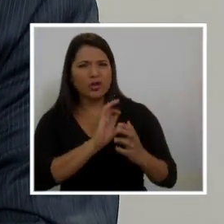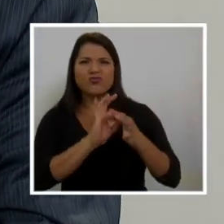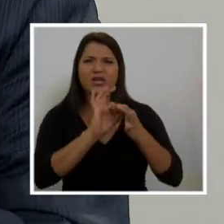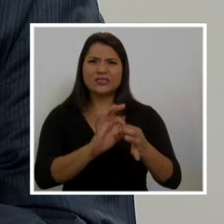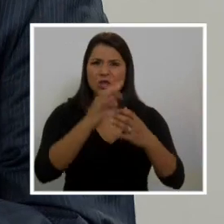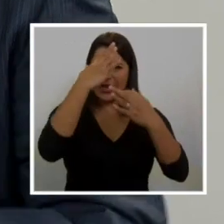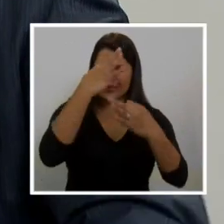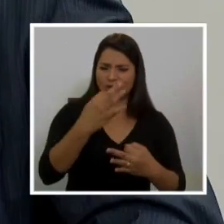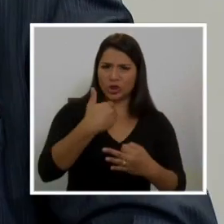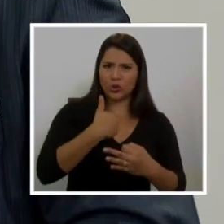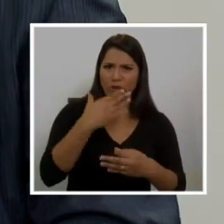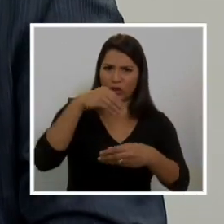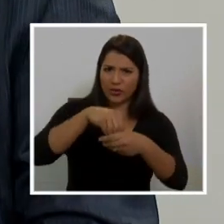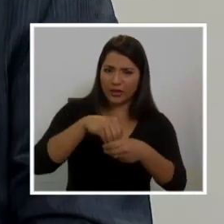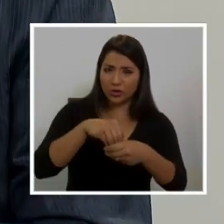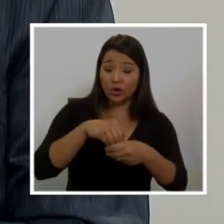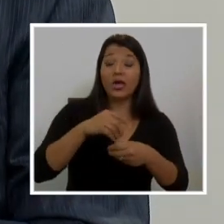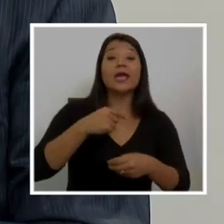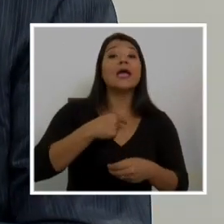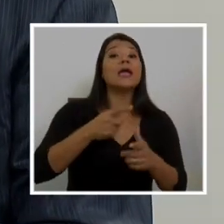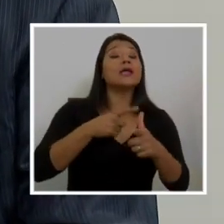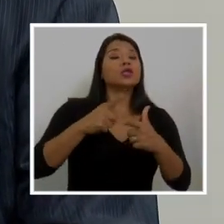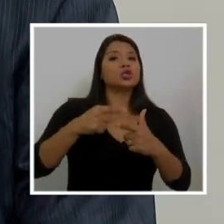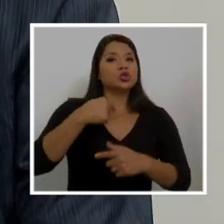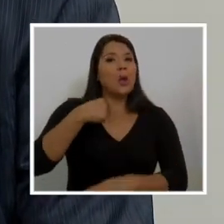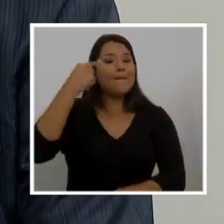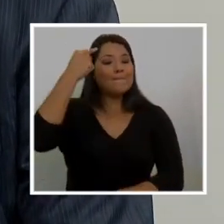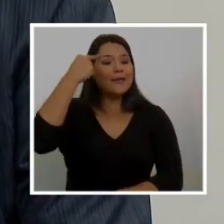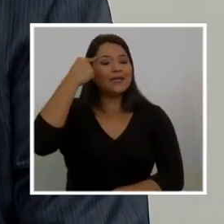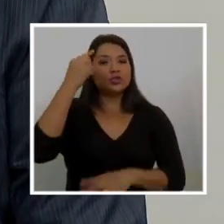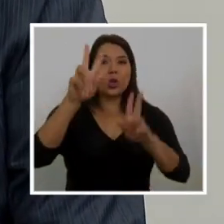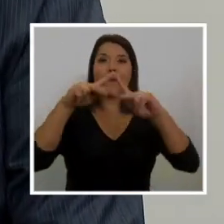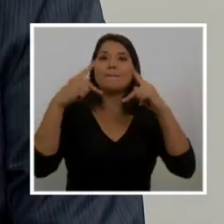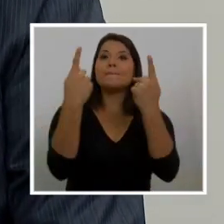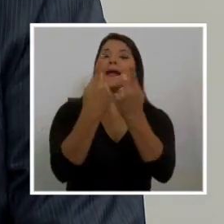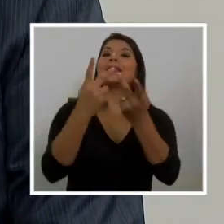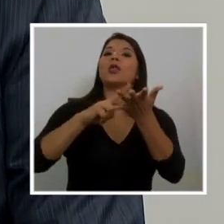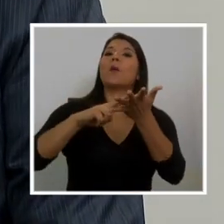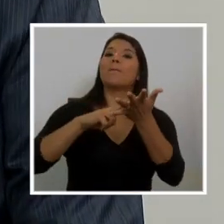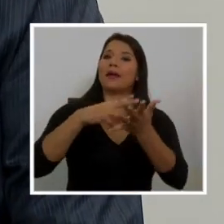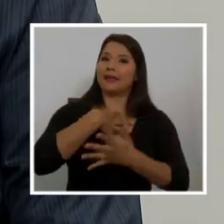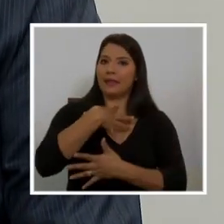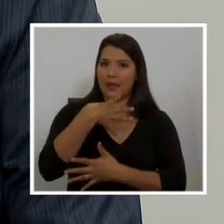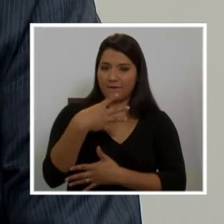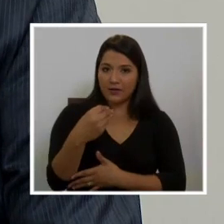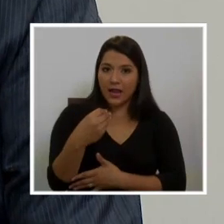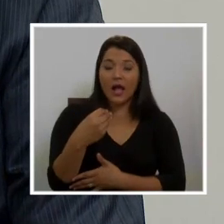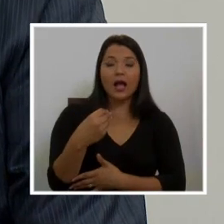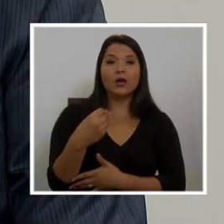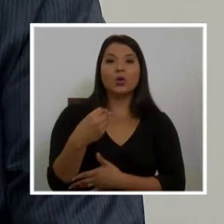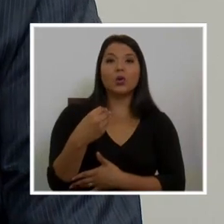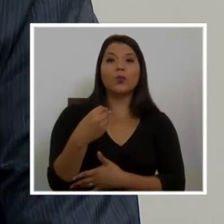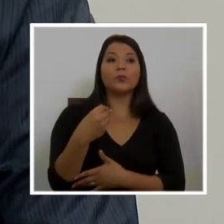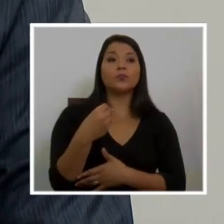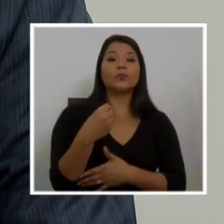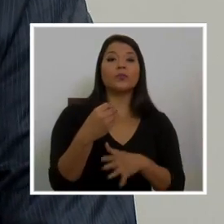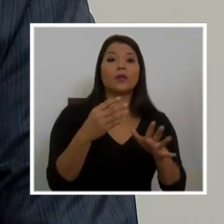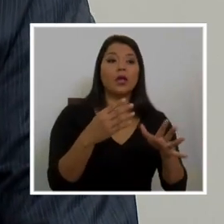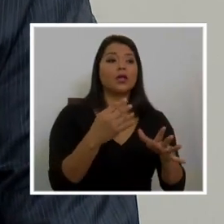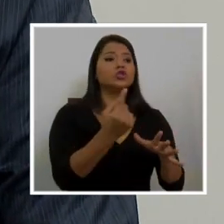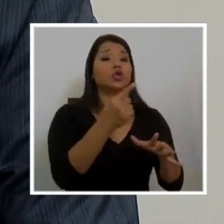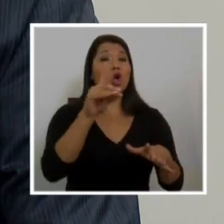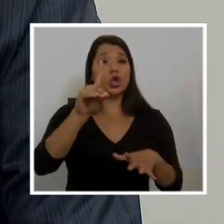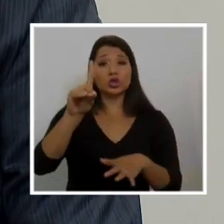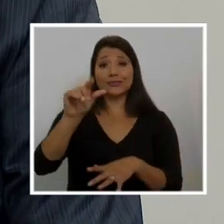a lo interno. Entonces, yo creo que Liberación Nacional, y estoy de acuerdo con Argentina, a excepción, en el caso de Liberación, a excepción de